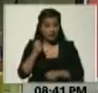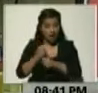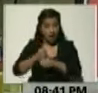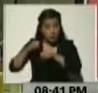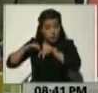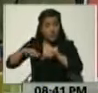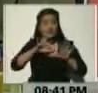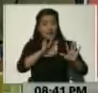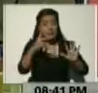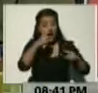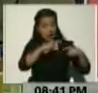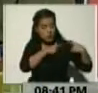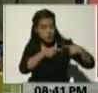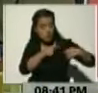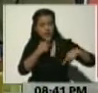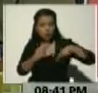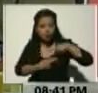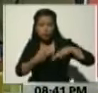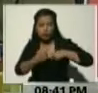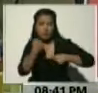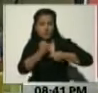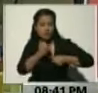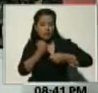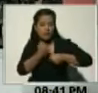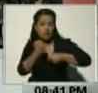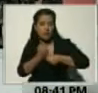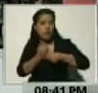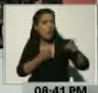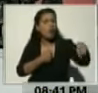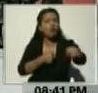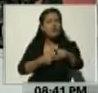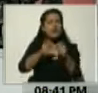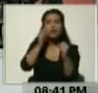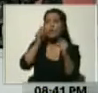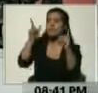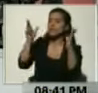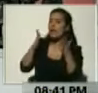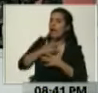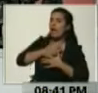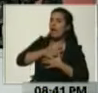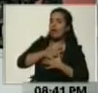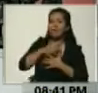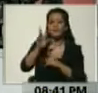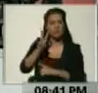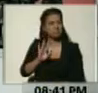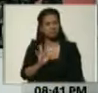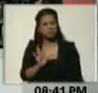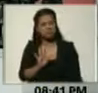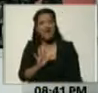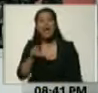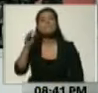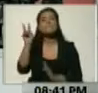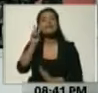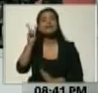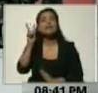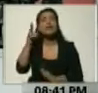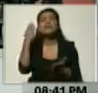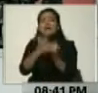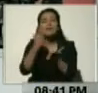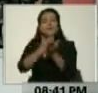nadie debe sorprenderse de las cosas que nosotros hemos vivido y estamos viviendo. Venezuela es vanguardia y tiene que seguir siendo vanguardia.